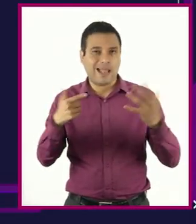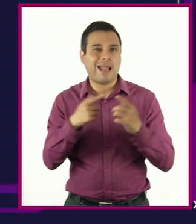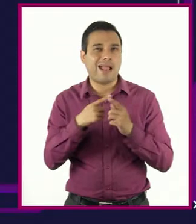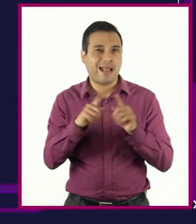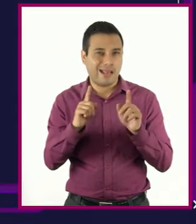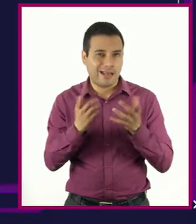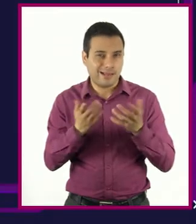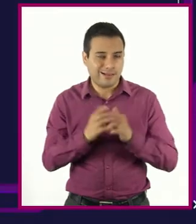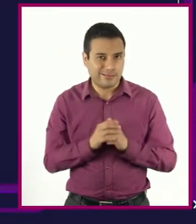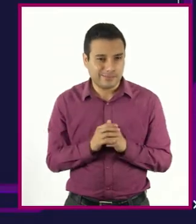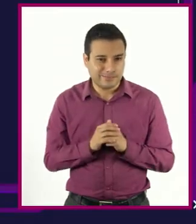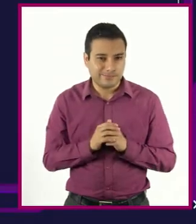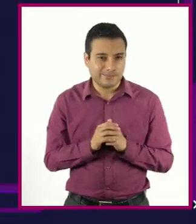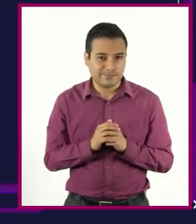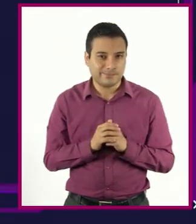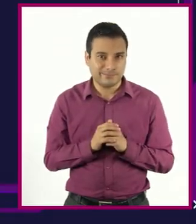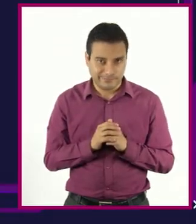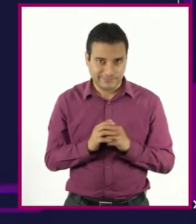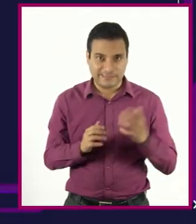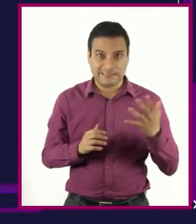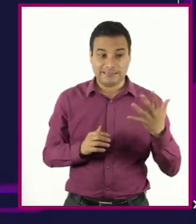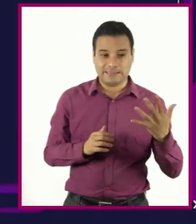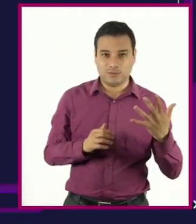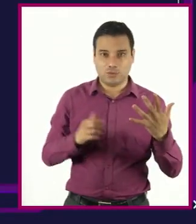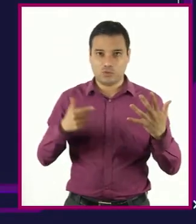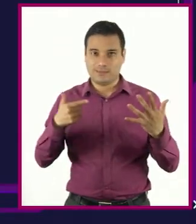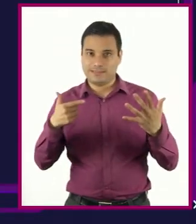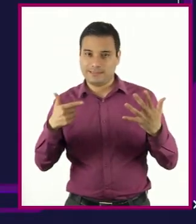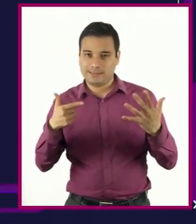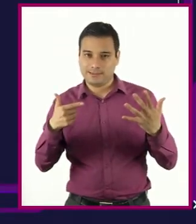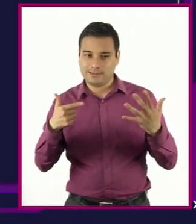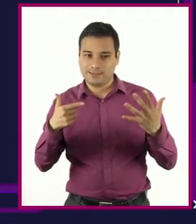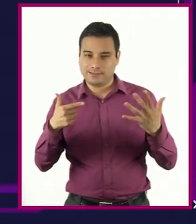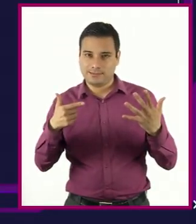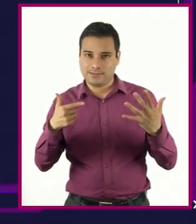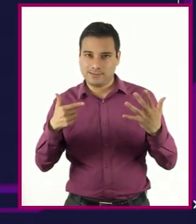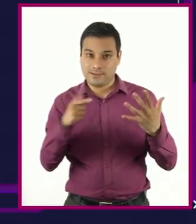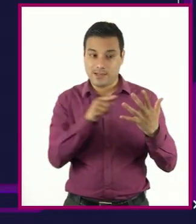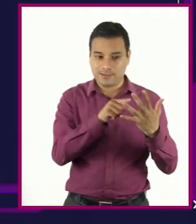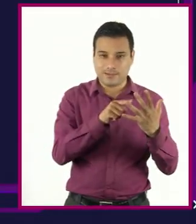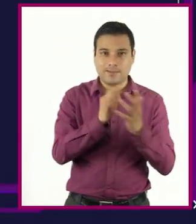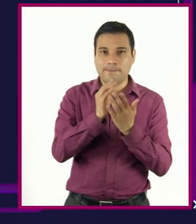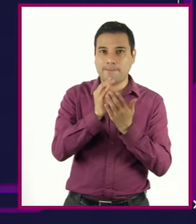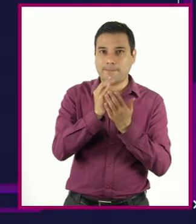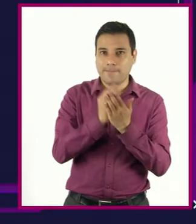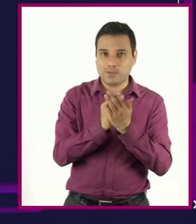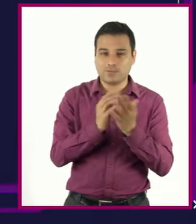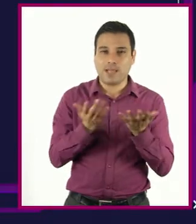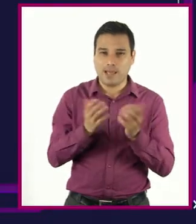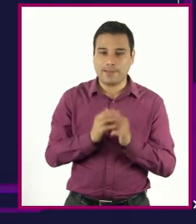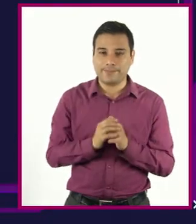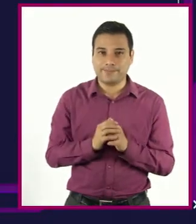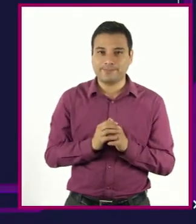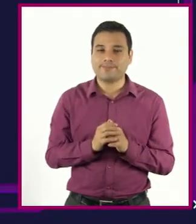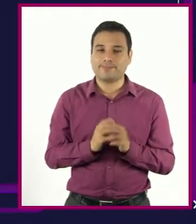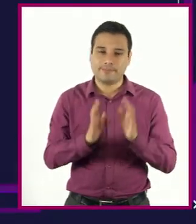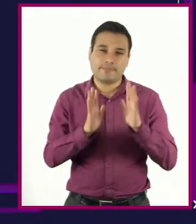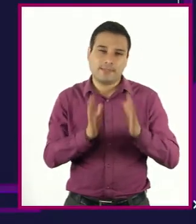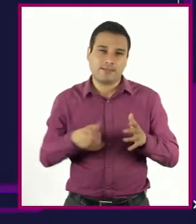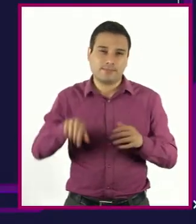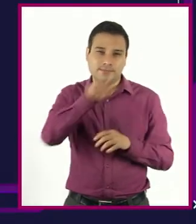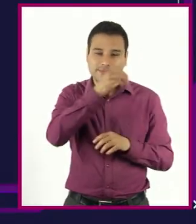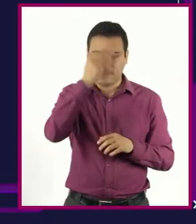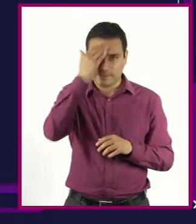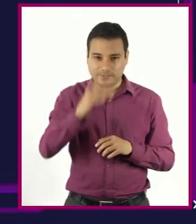Para este caso, son 5 y 7. Y como 5 es menor que 7, entonces sabemos que el